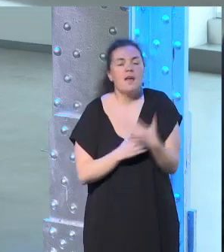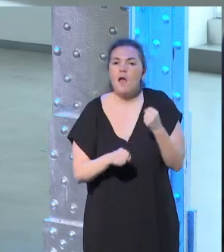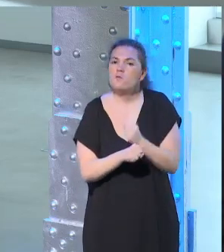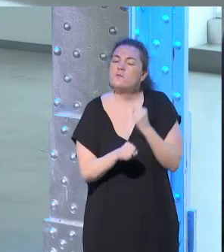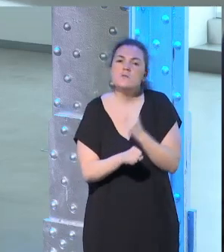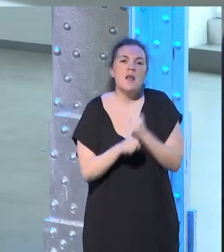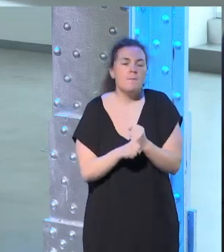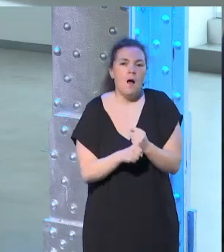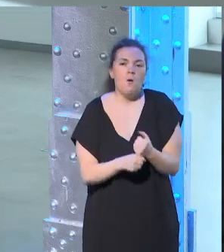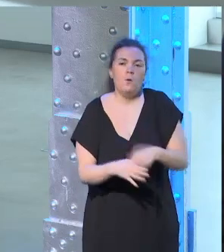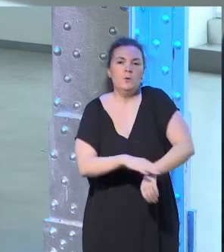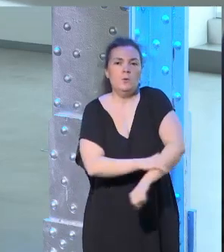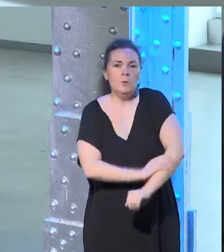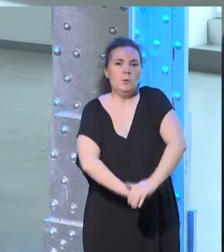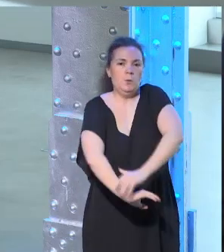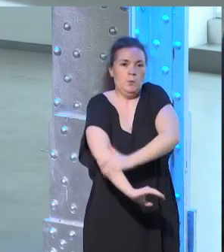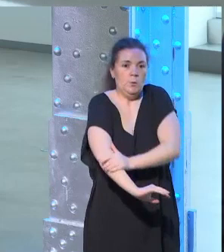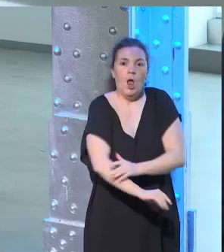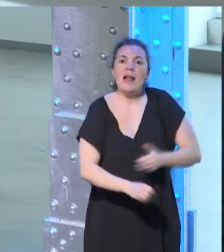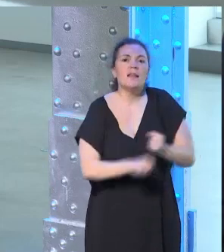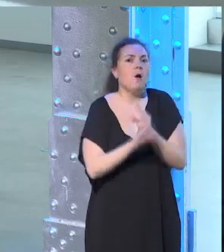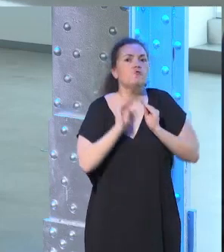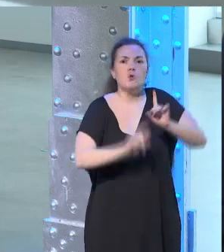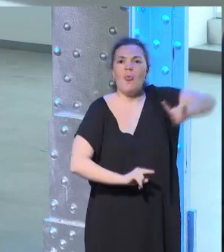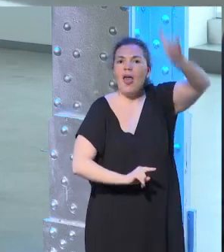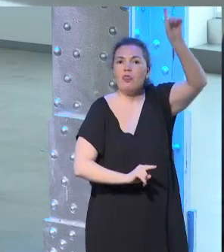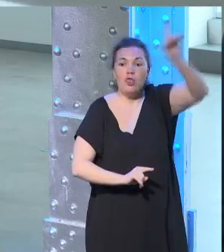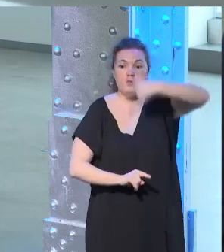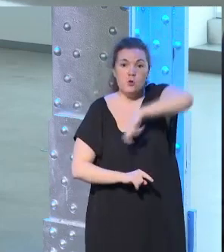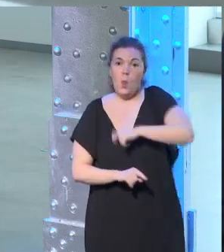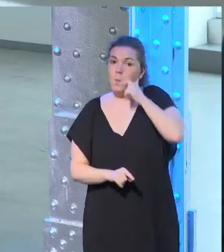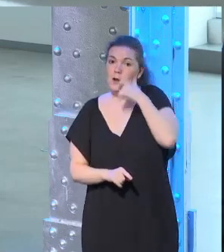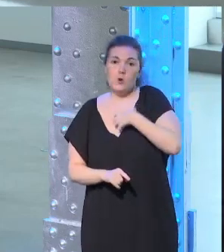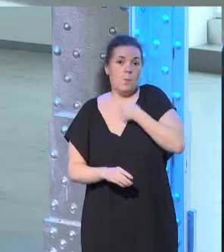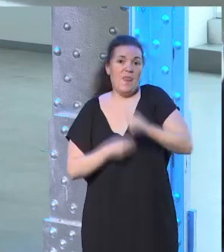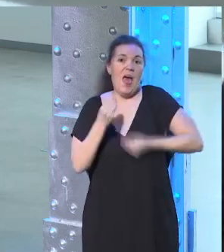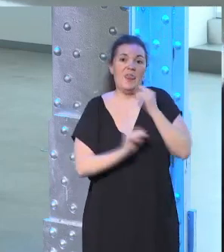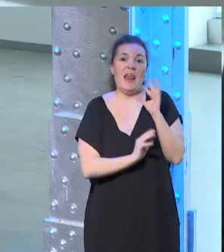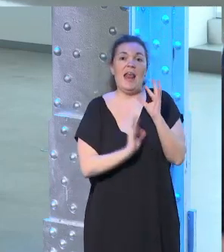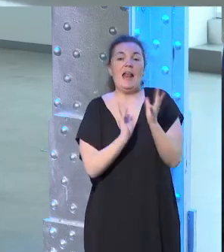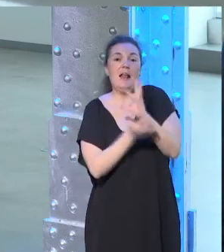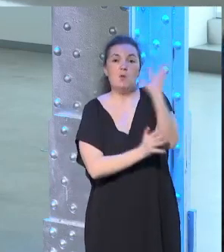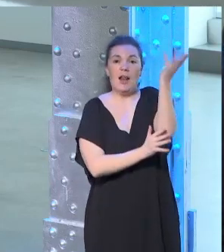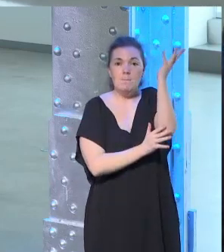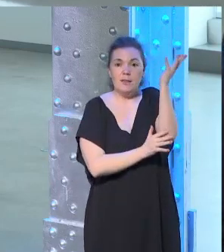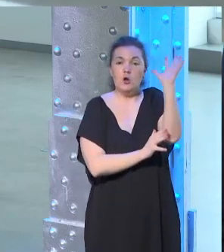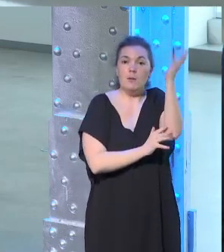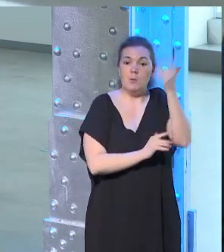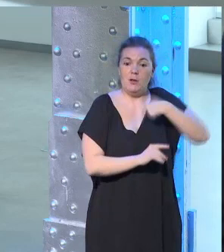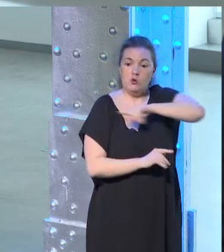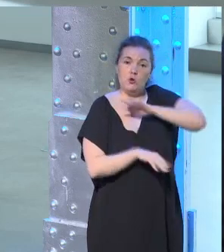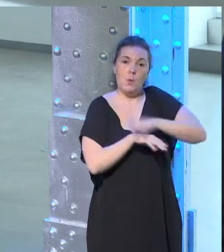épica más propia de dioses y de héroes que de humanos, que es rehacer el clima que previamente hemos deshecho. Estamos ante